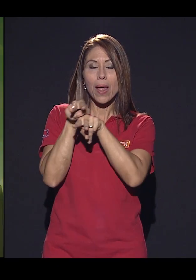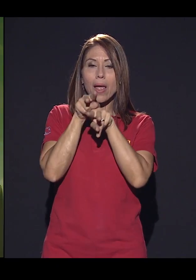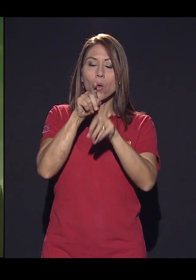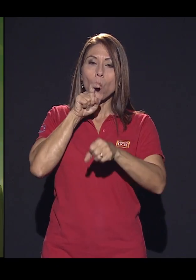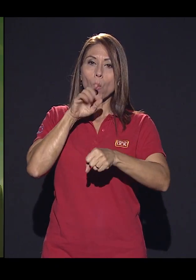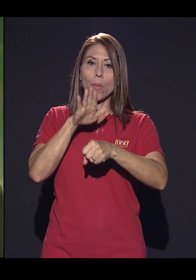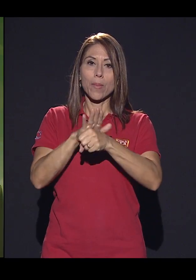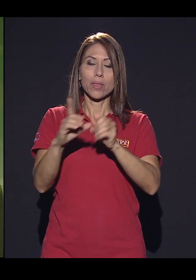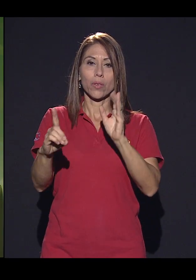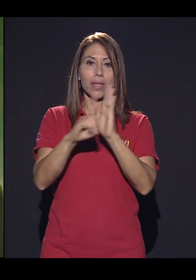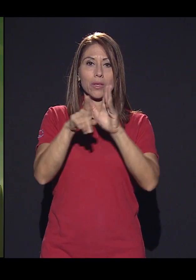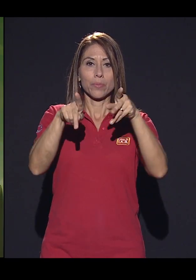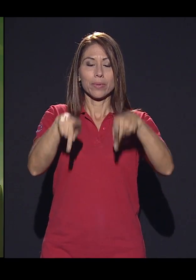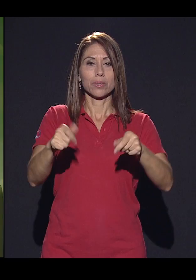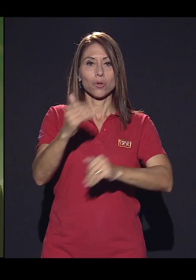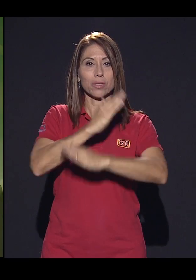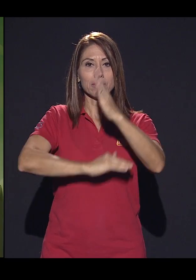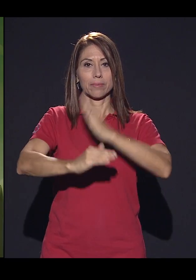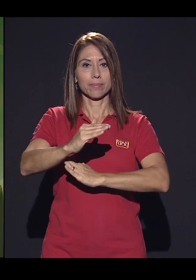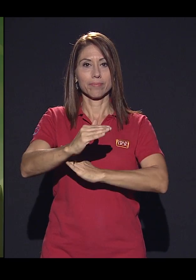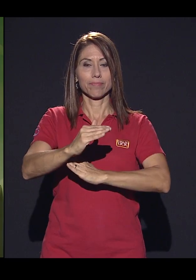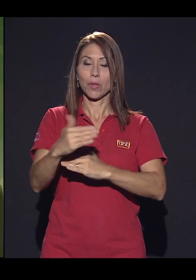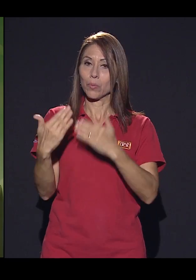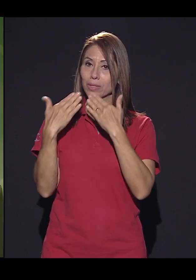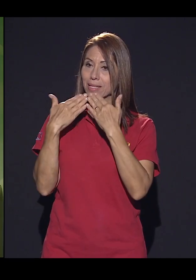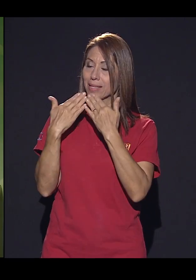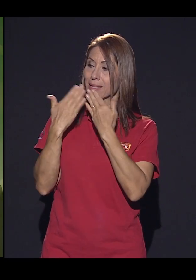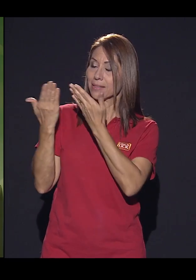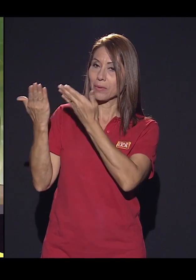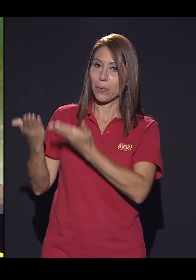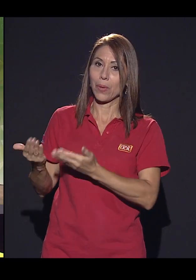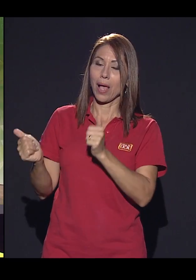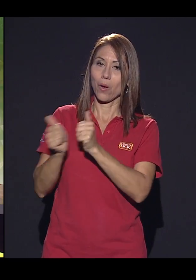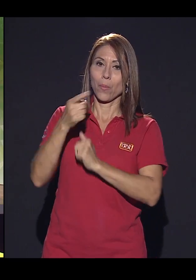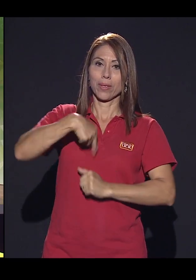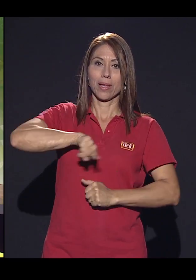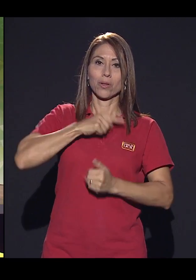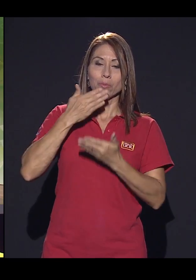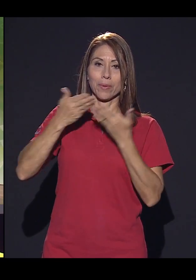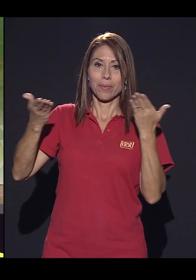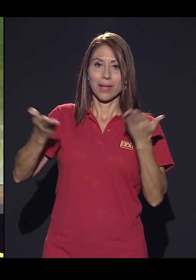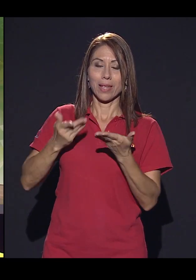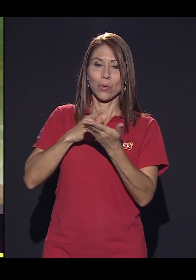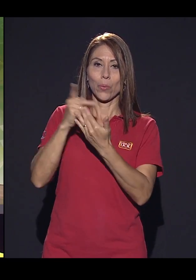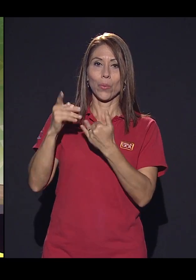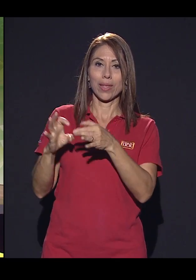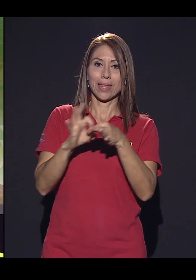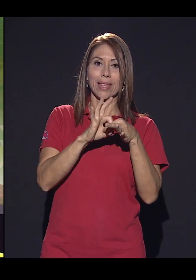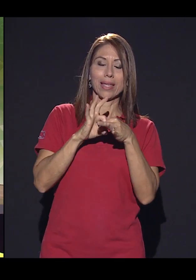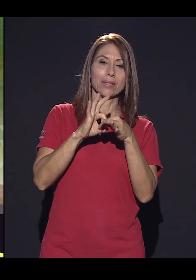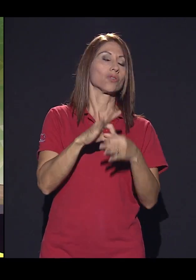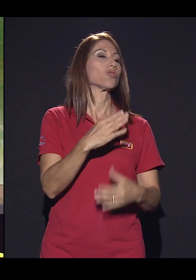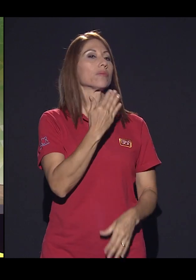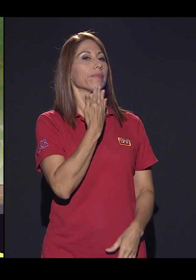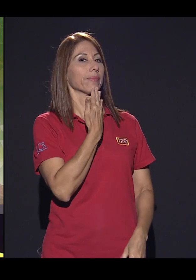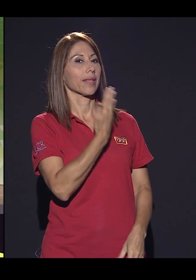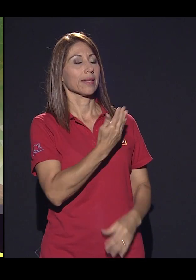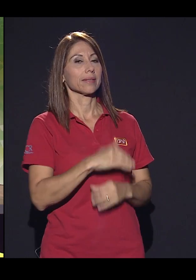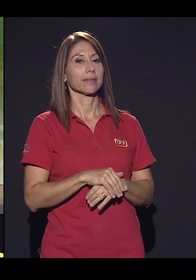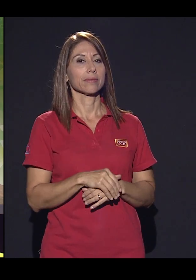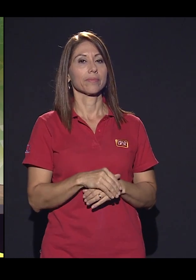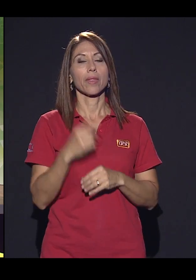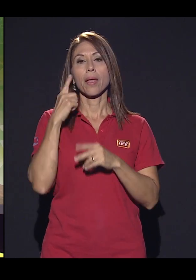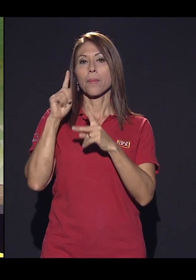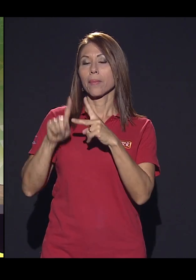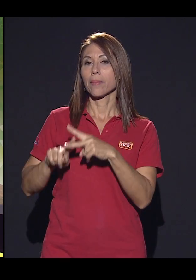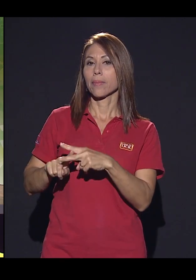supervisión del cumplimiento de los derechos de las personas con discapacidad. Muchas gracias, don Otto, por acompañarnos y bienvenido a Nexus. Gracias.